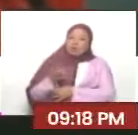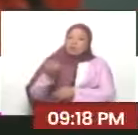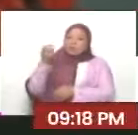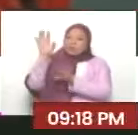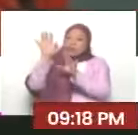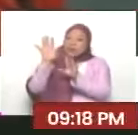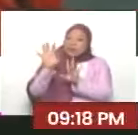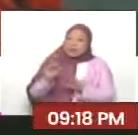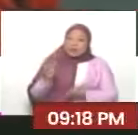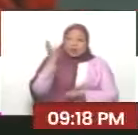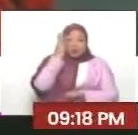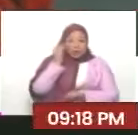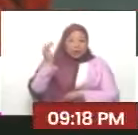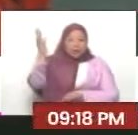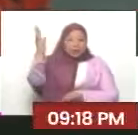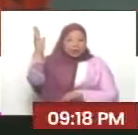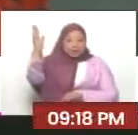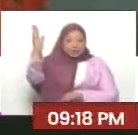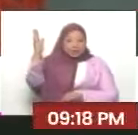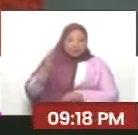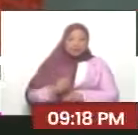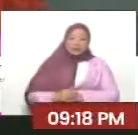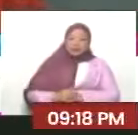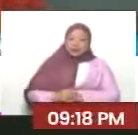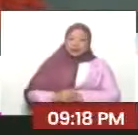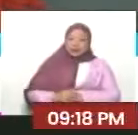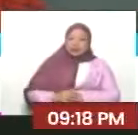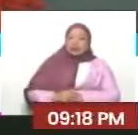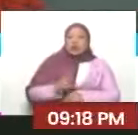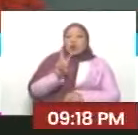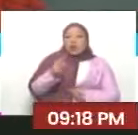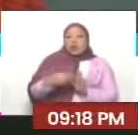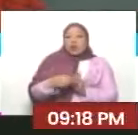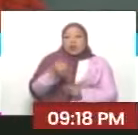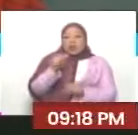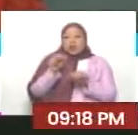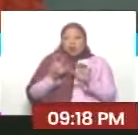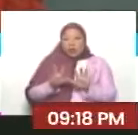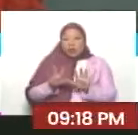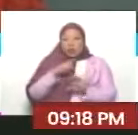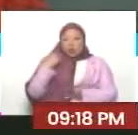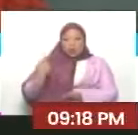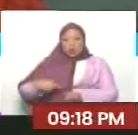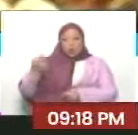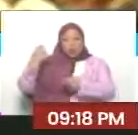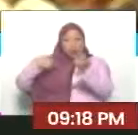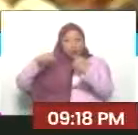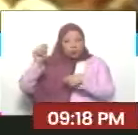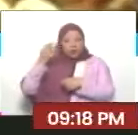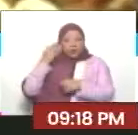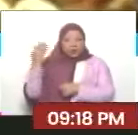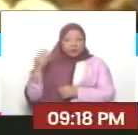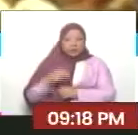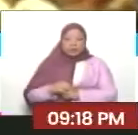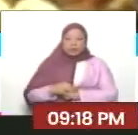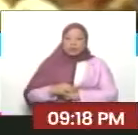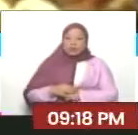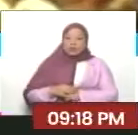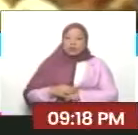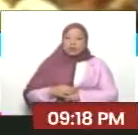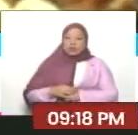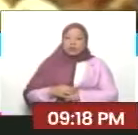bendita. ¿Ah? Sí, eso fue en la Feria de Moscú en el 2018. Y bueno, aquí consideramos muchas variedades de